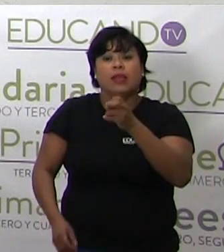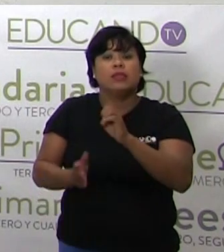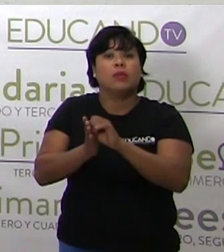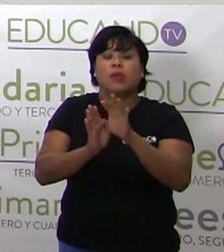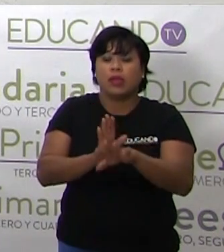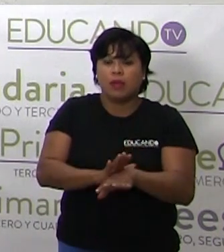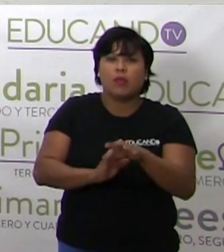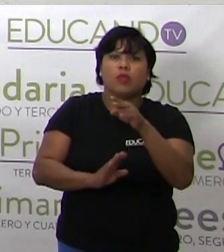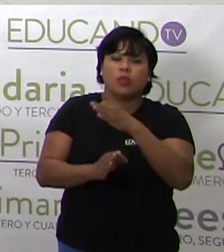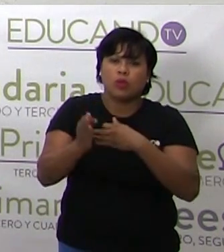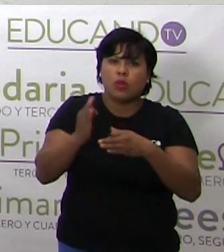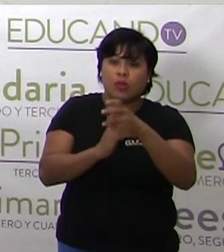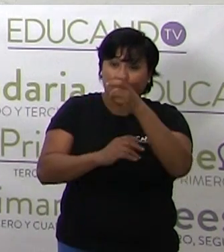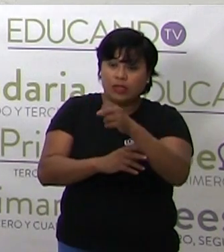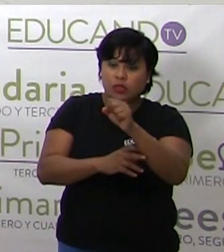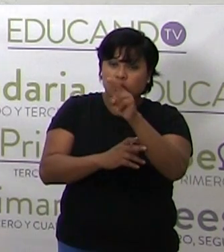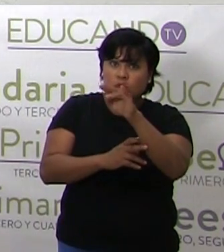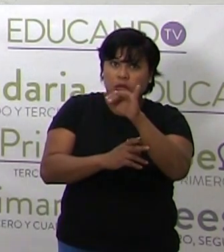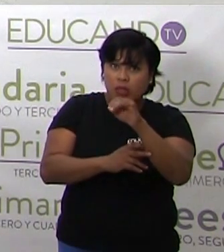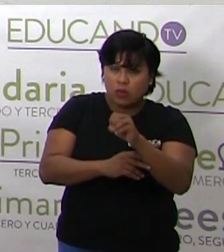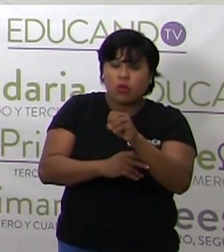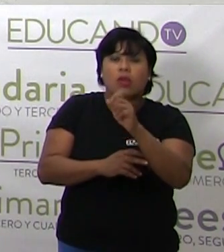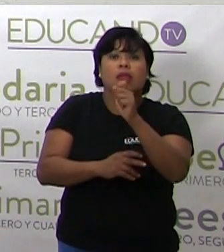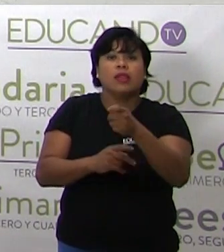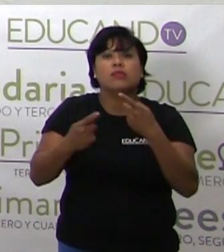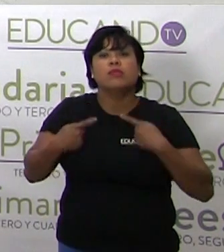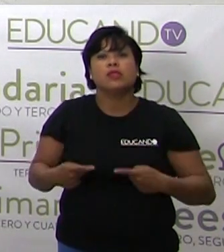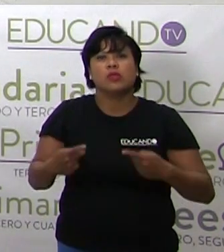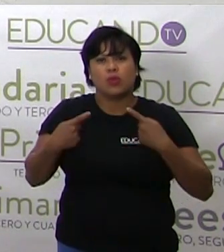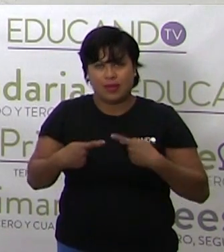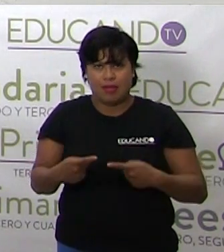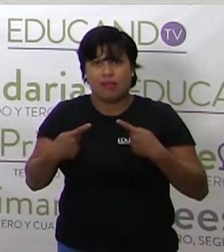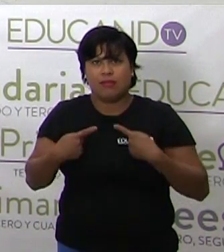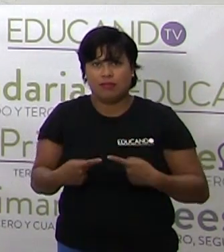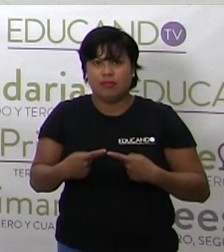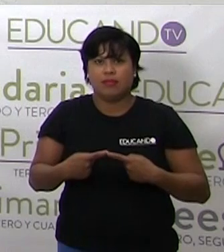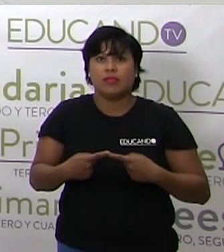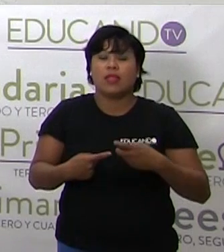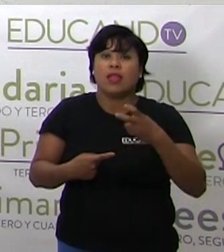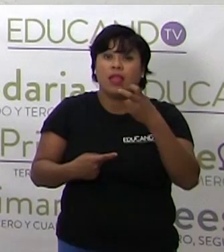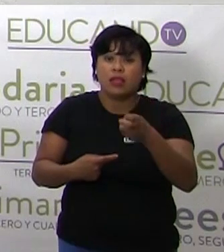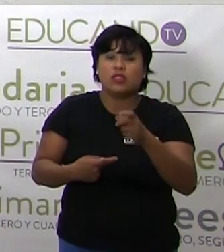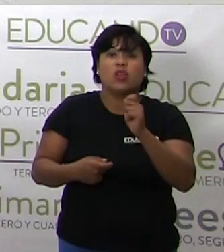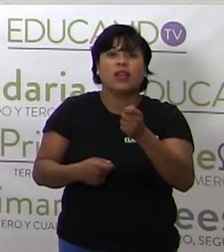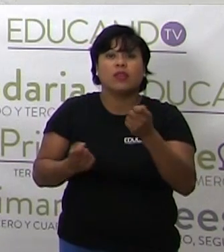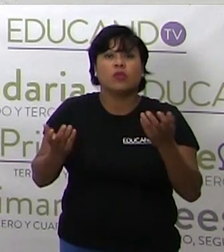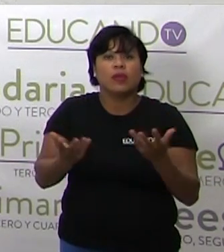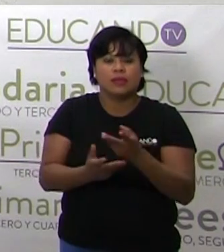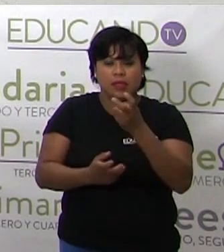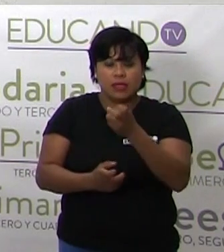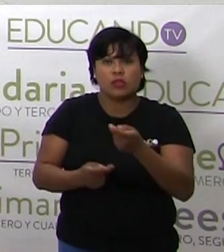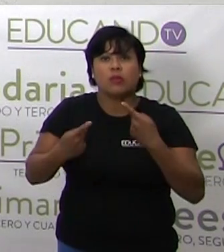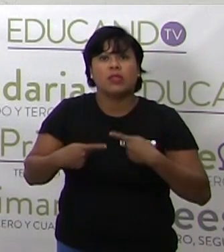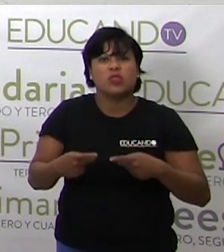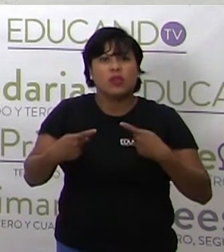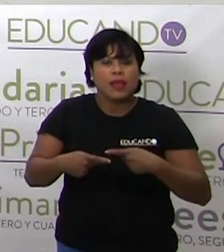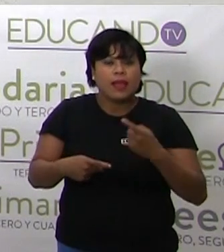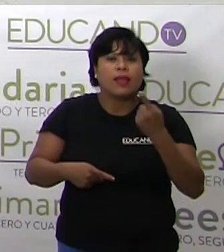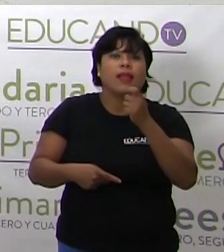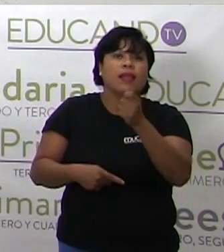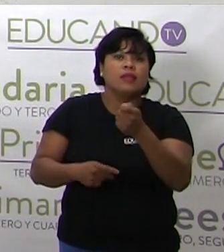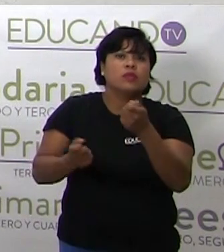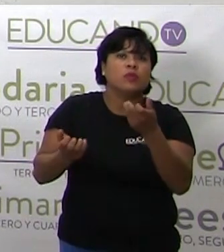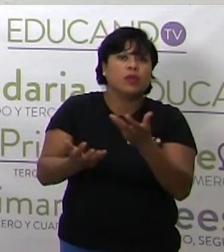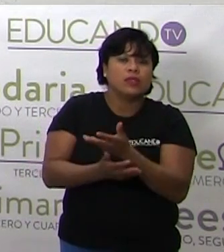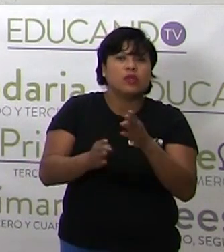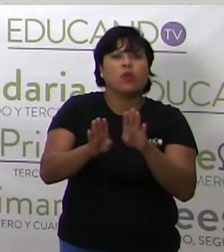este caso, todos estos sujetos son personajes. Y lo que hacen esos personajes, qué es lo que